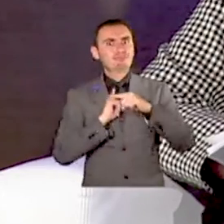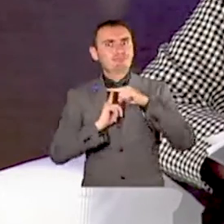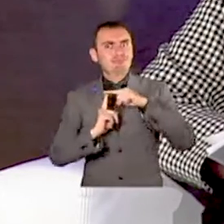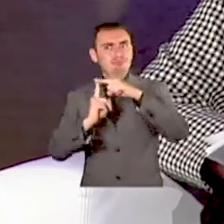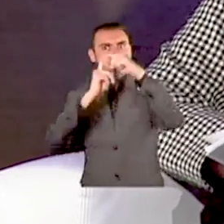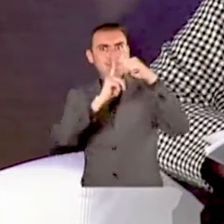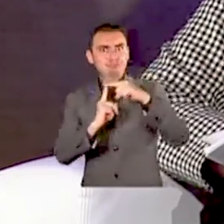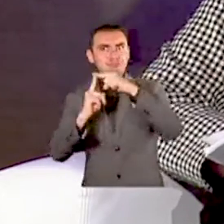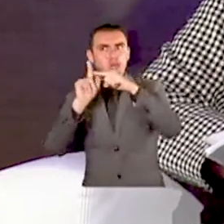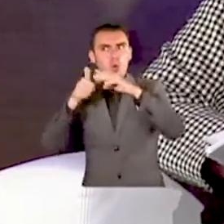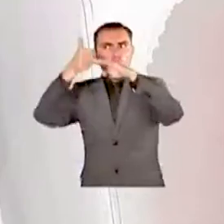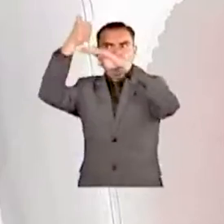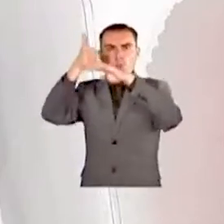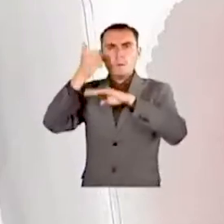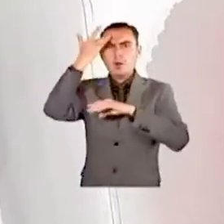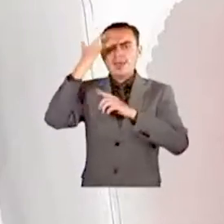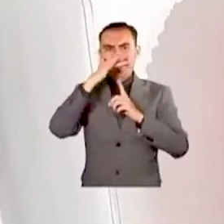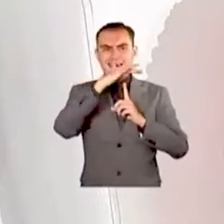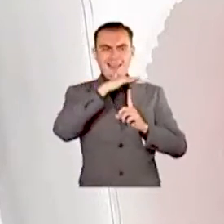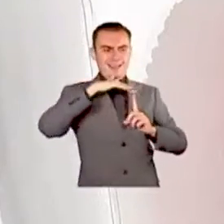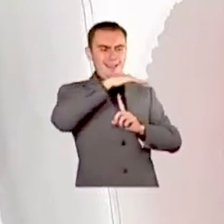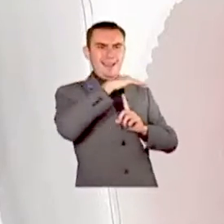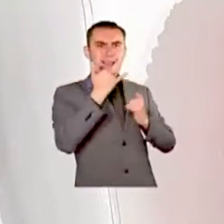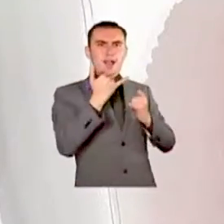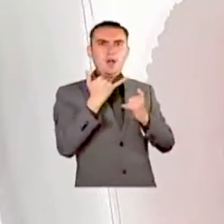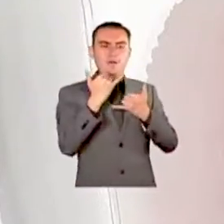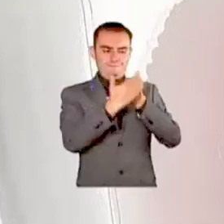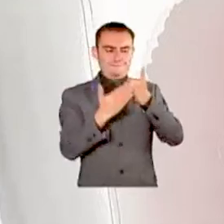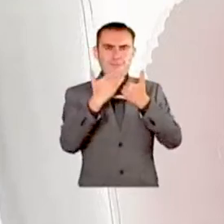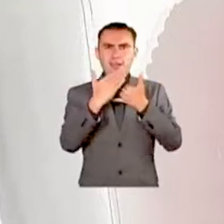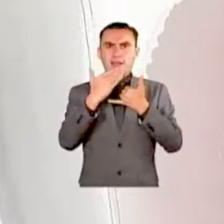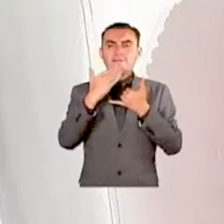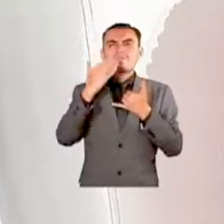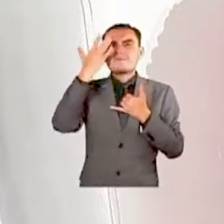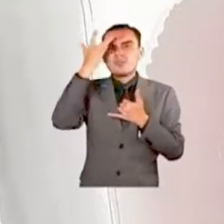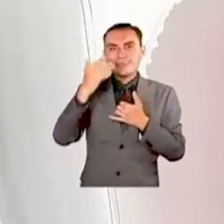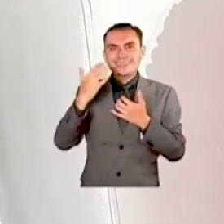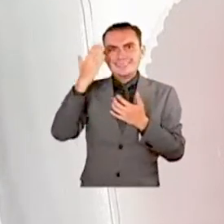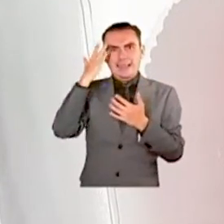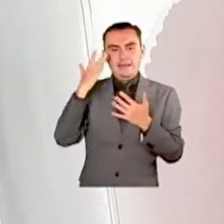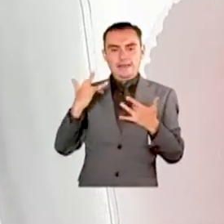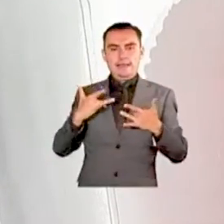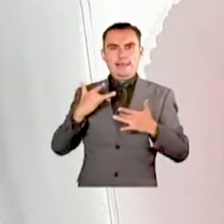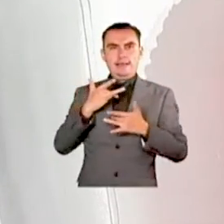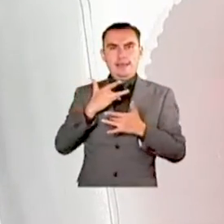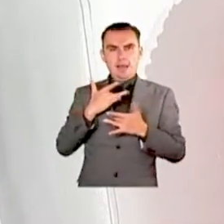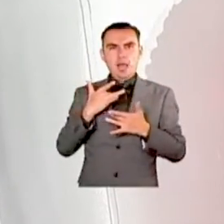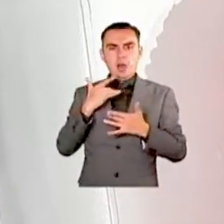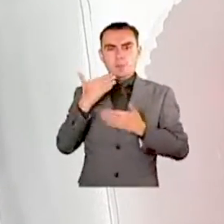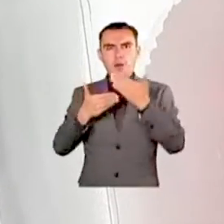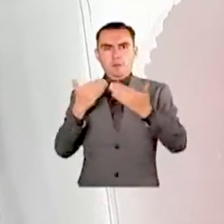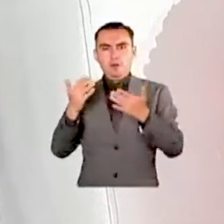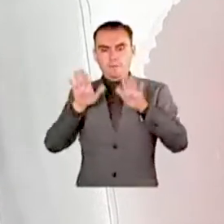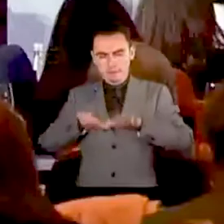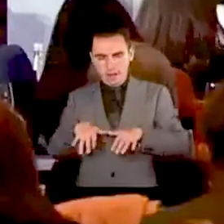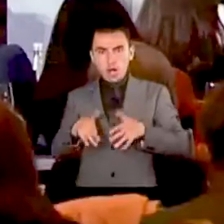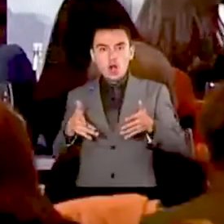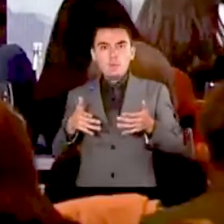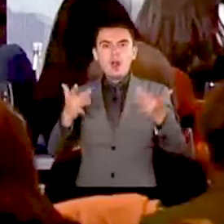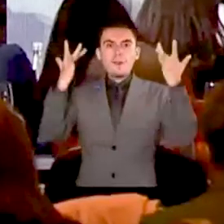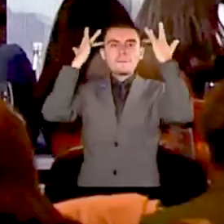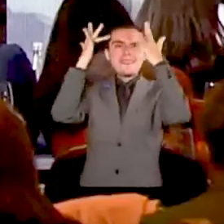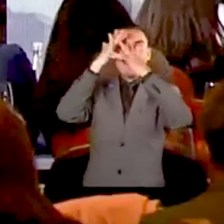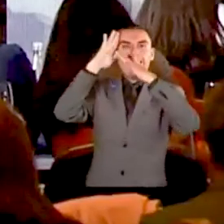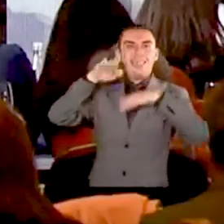para la situación que vive el país y por la grave desmejora de la salud mental de los colombianos. Tenemos